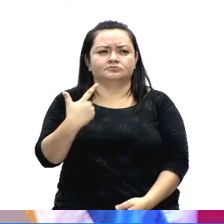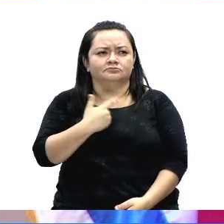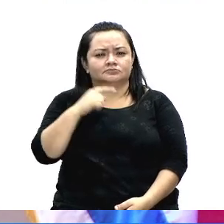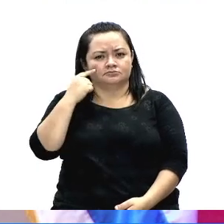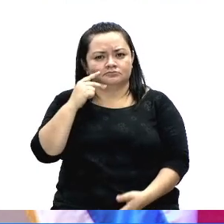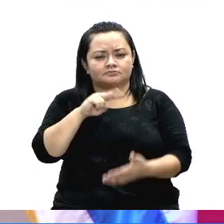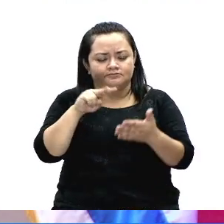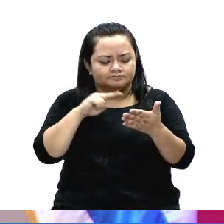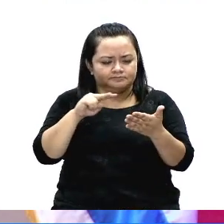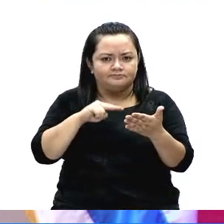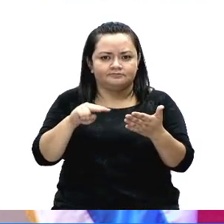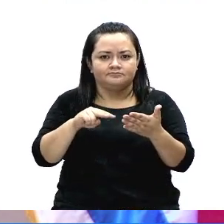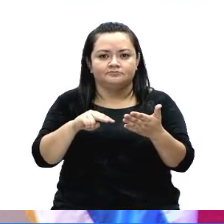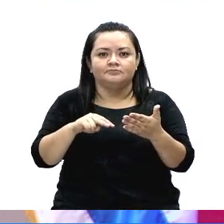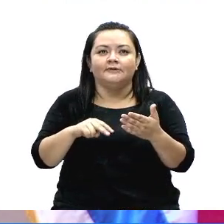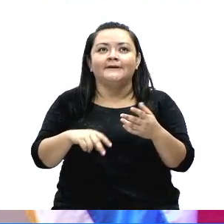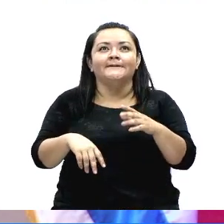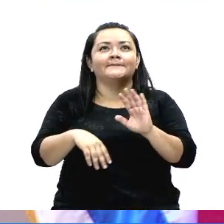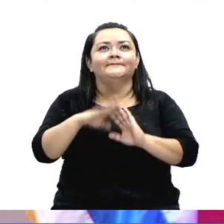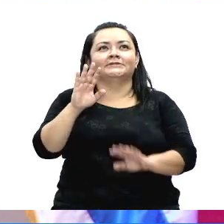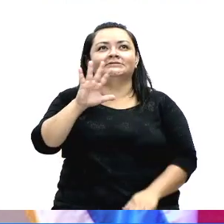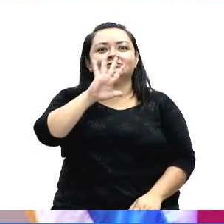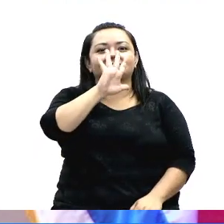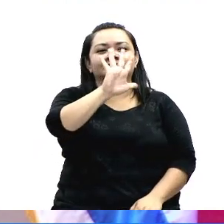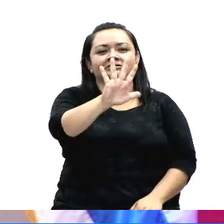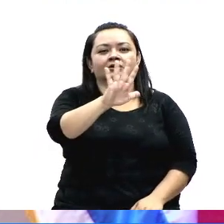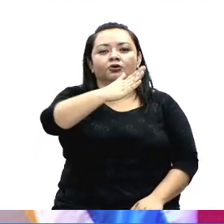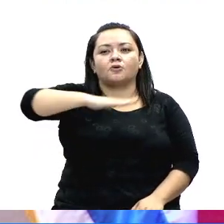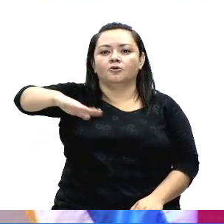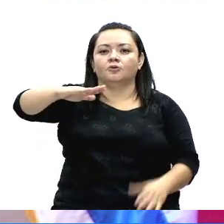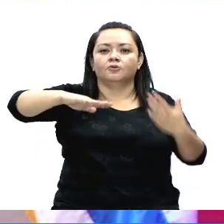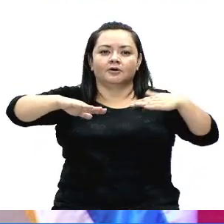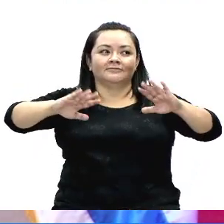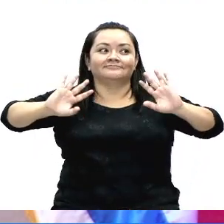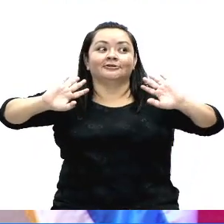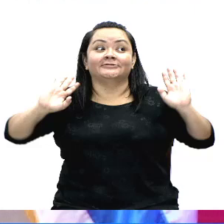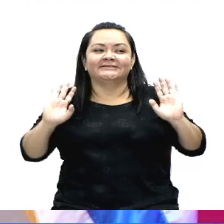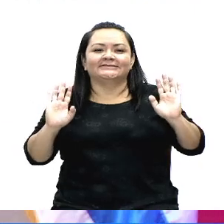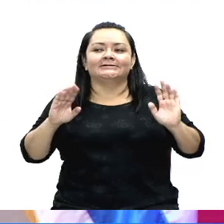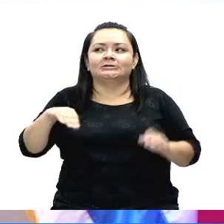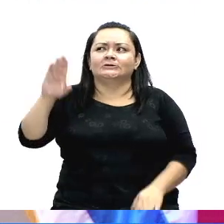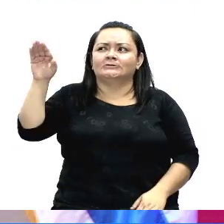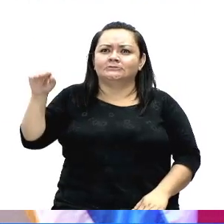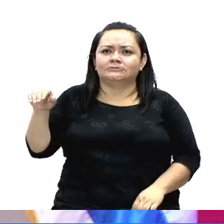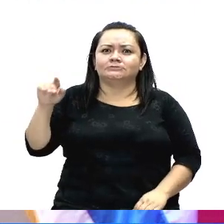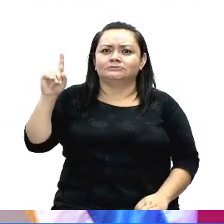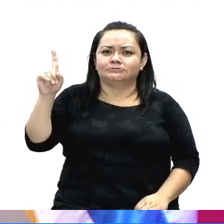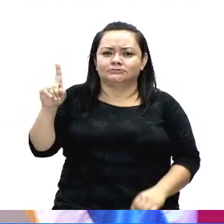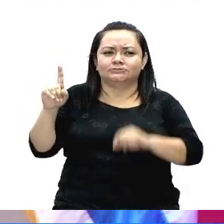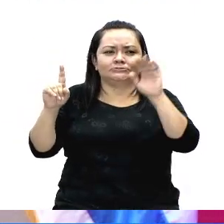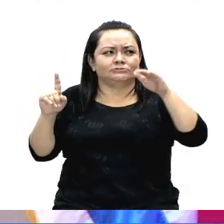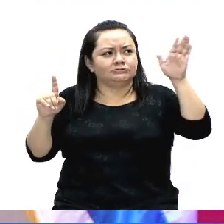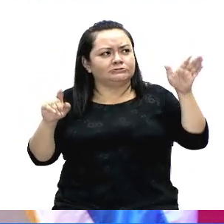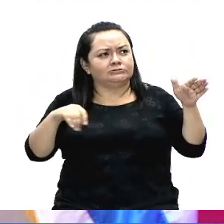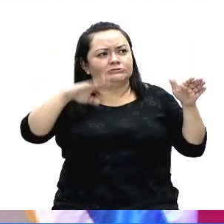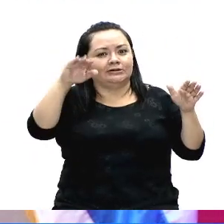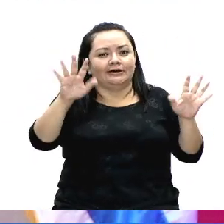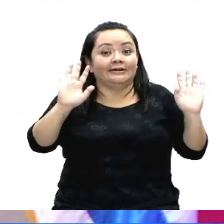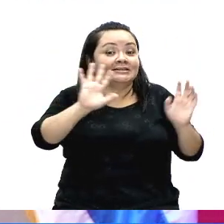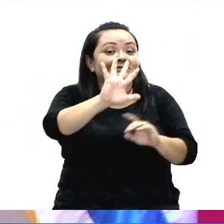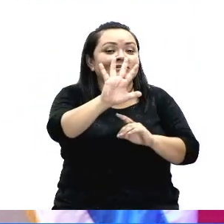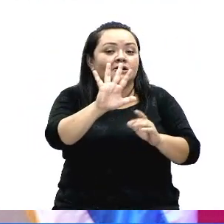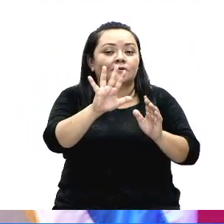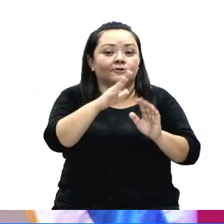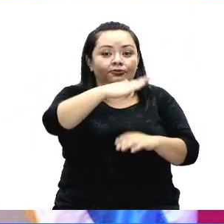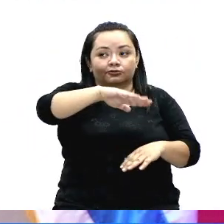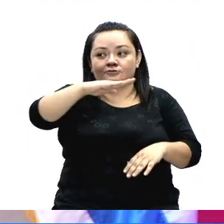leído ahí existen más de 5 lugares donde posiblemente pudo haber estado el monte sinaí es tan